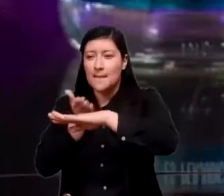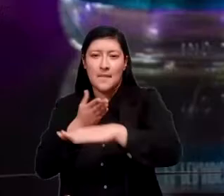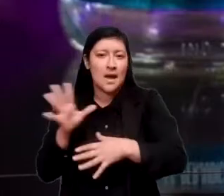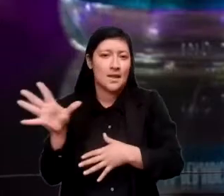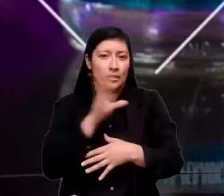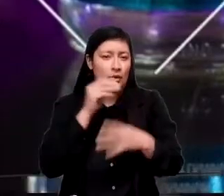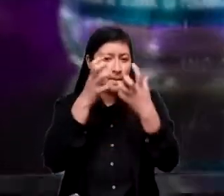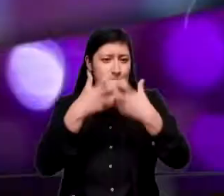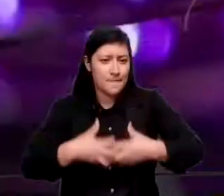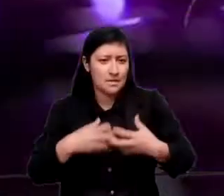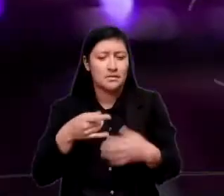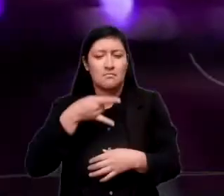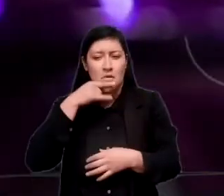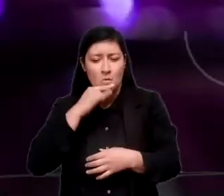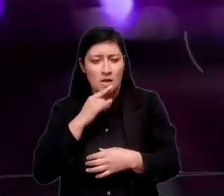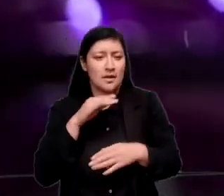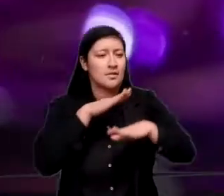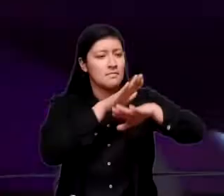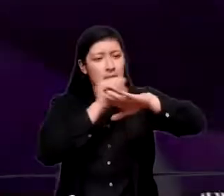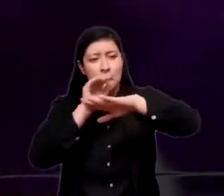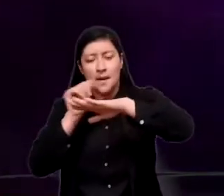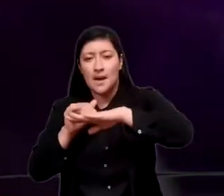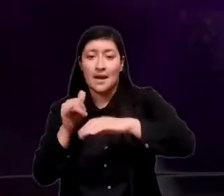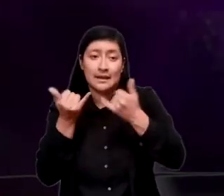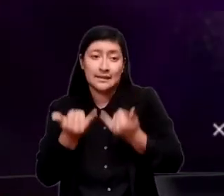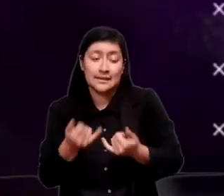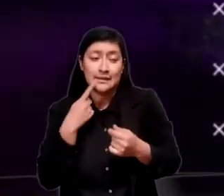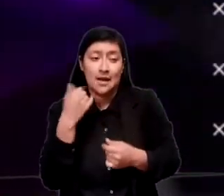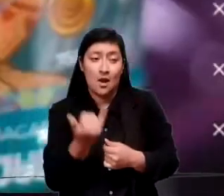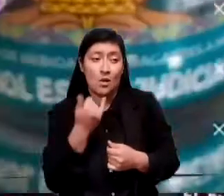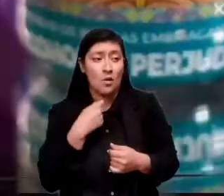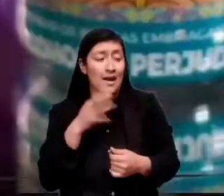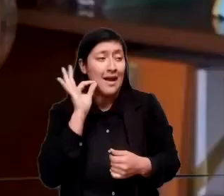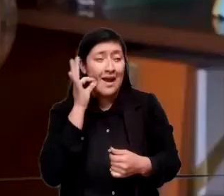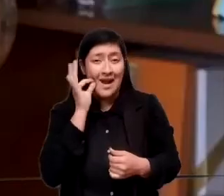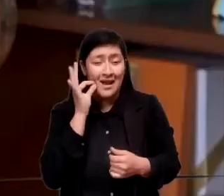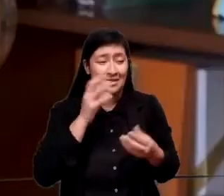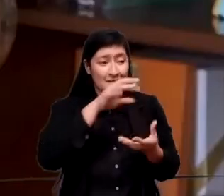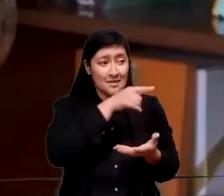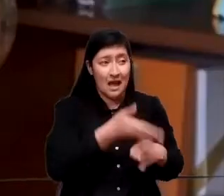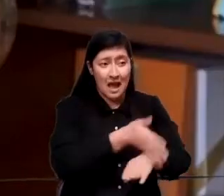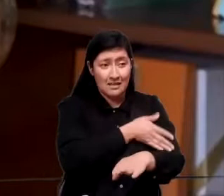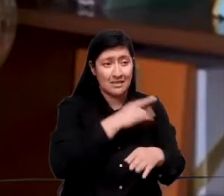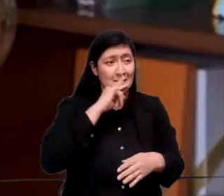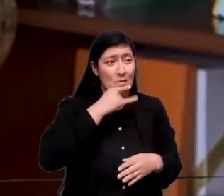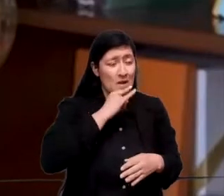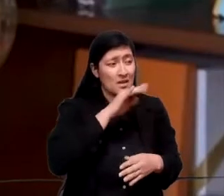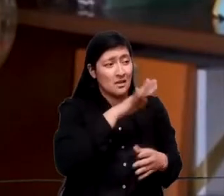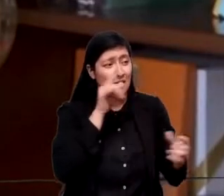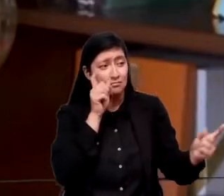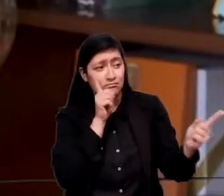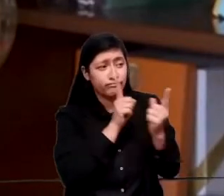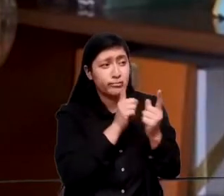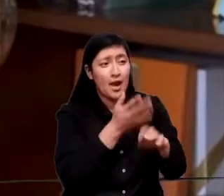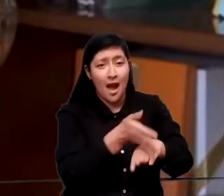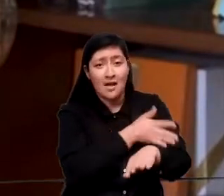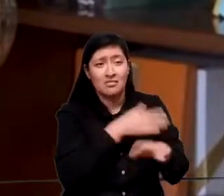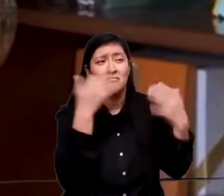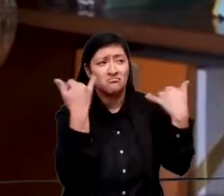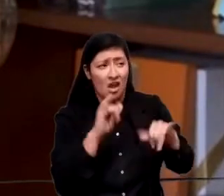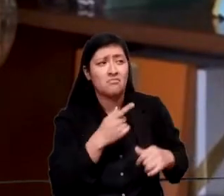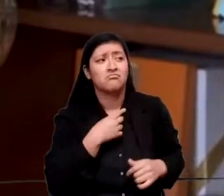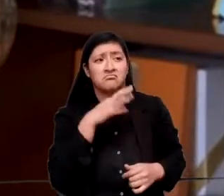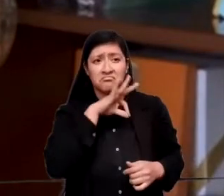todas las industrias licoreras del país. En esta oportunidad, la cotización de Caldas, que normalmente había sido una